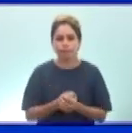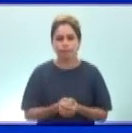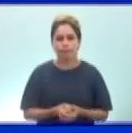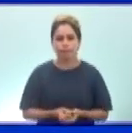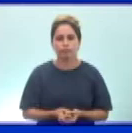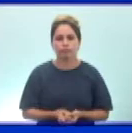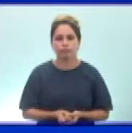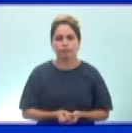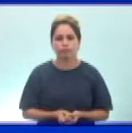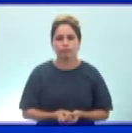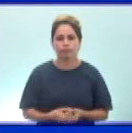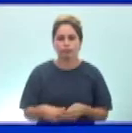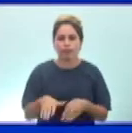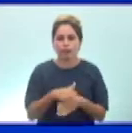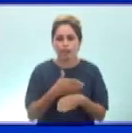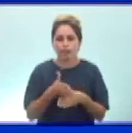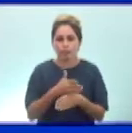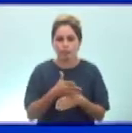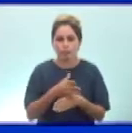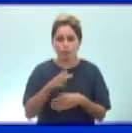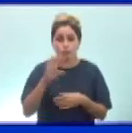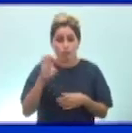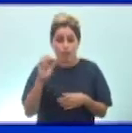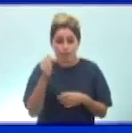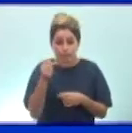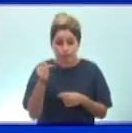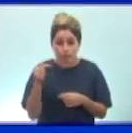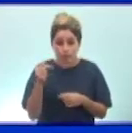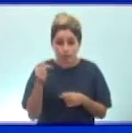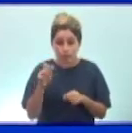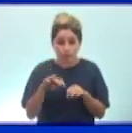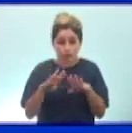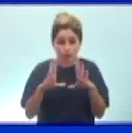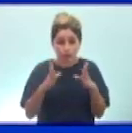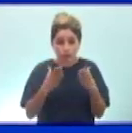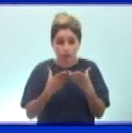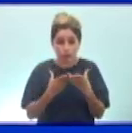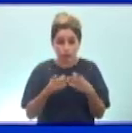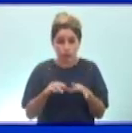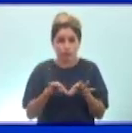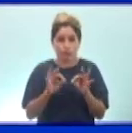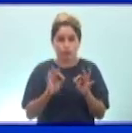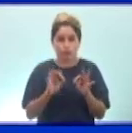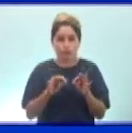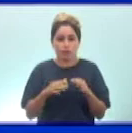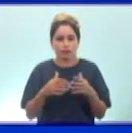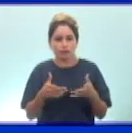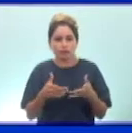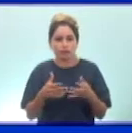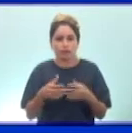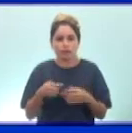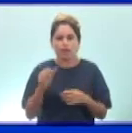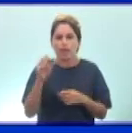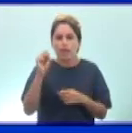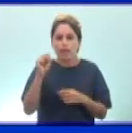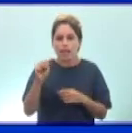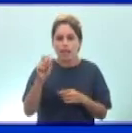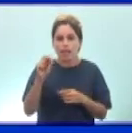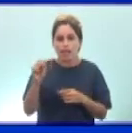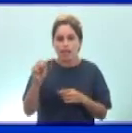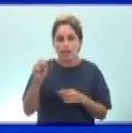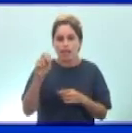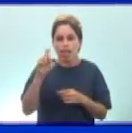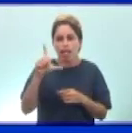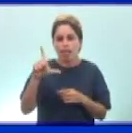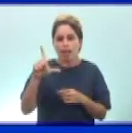La distribución electrónica, de manera general, que vamos a utilizar va a ser por la notación NL a la X. ¿Qué información me